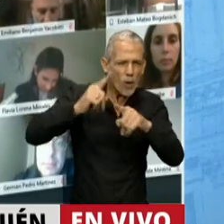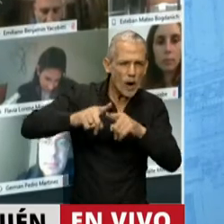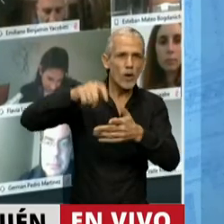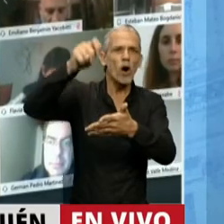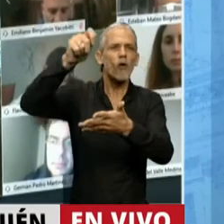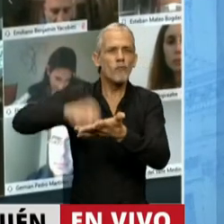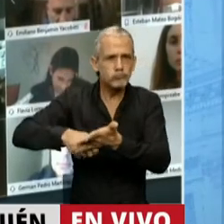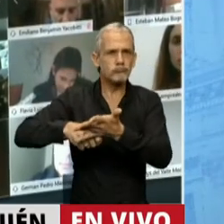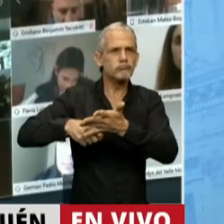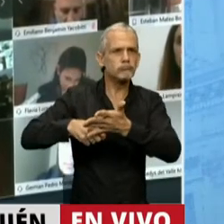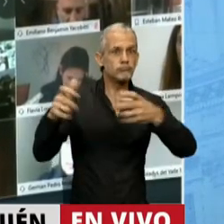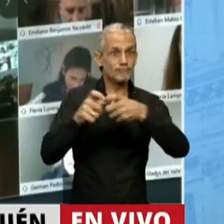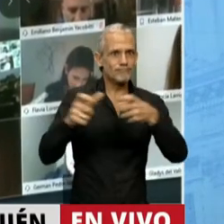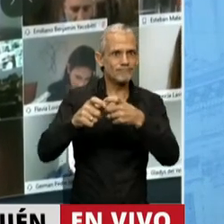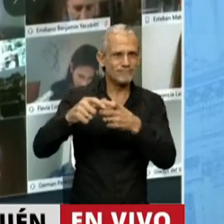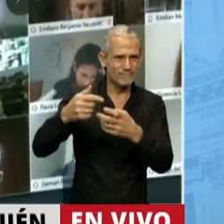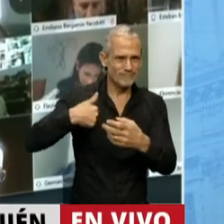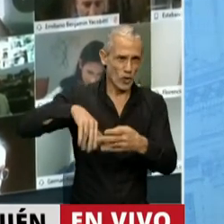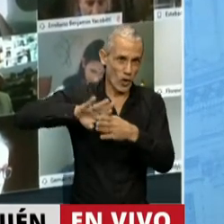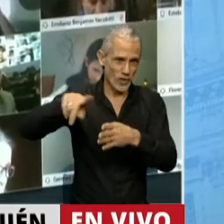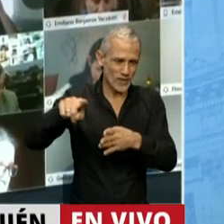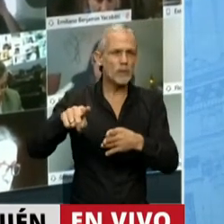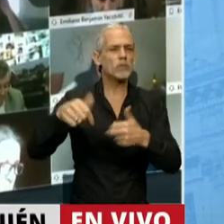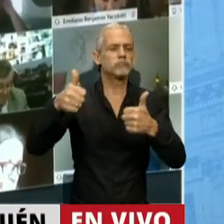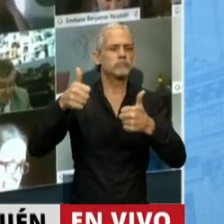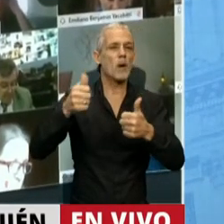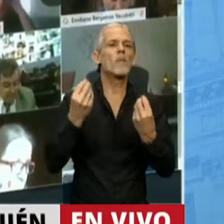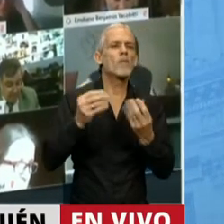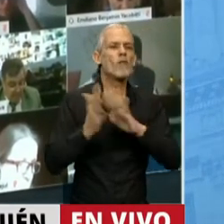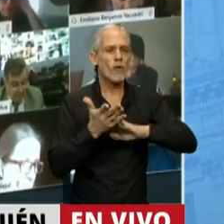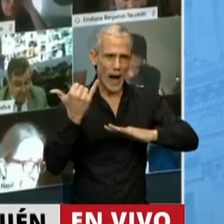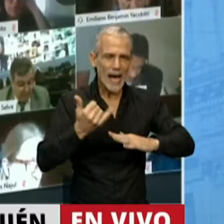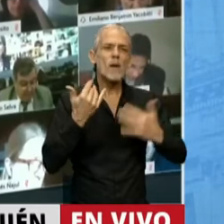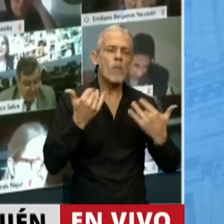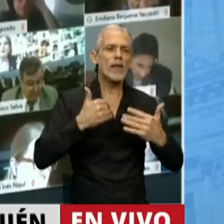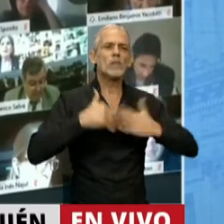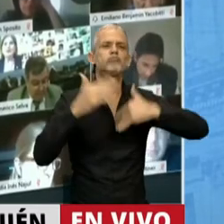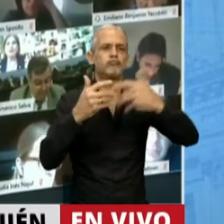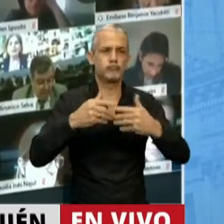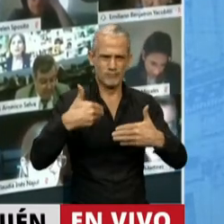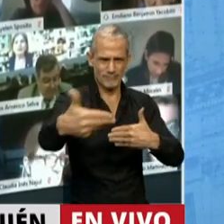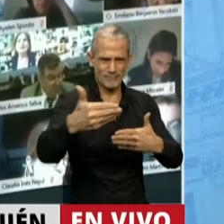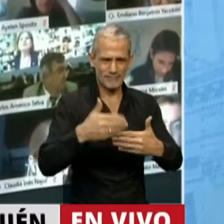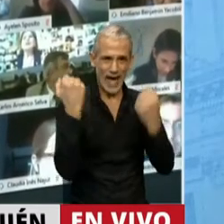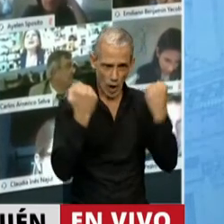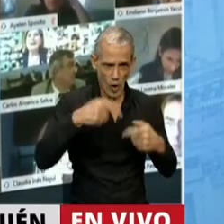acreedores es trascendental para crear las condiciones sobre las cuales reconstruir nuestra economía.